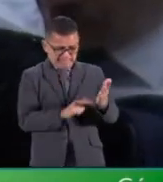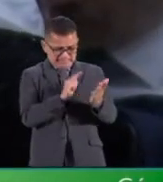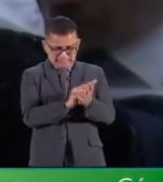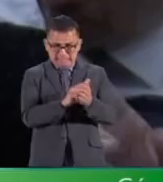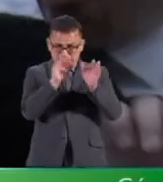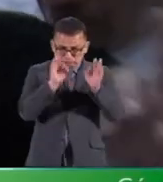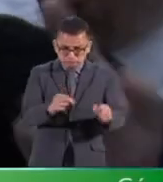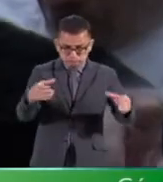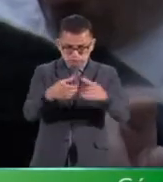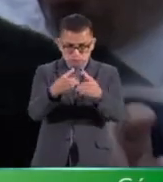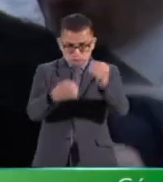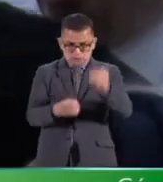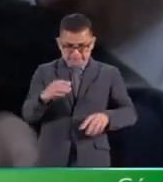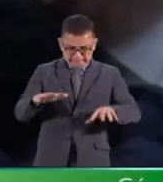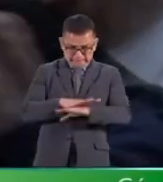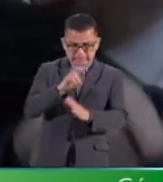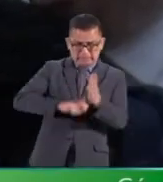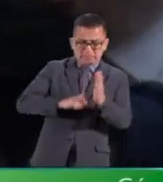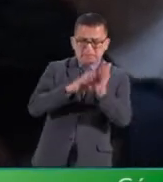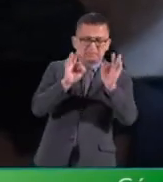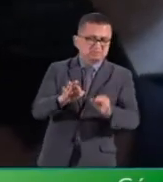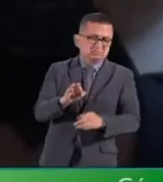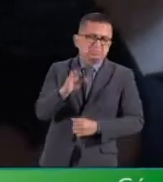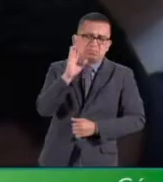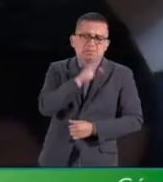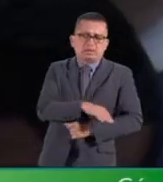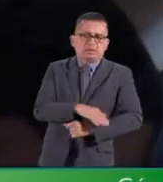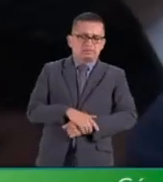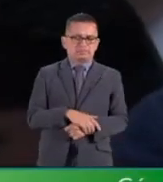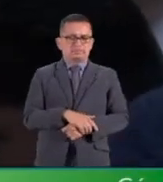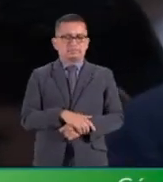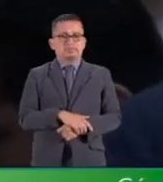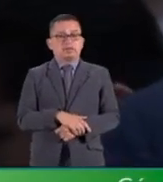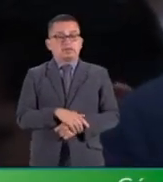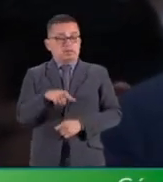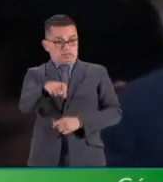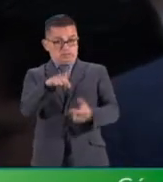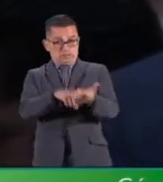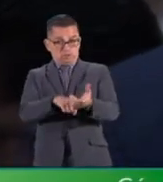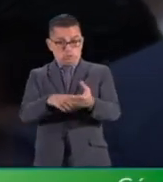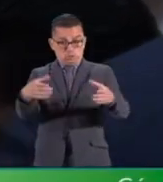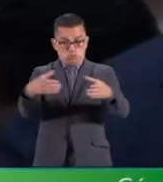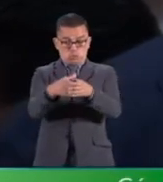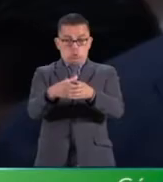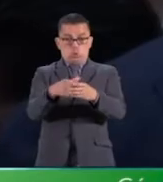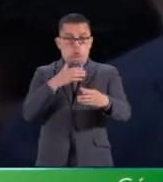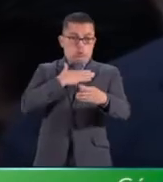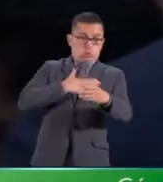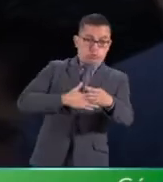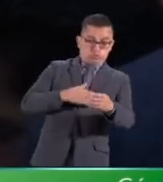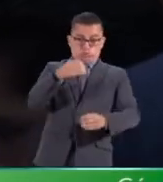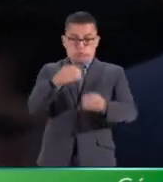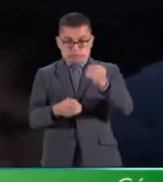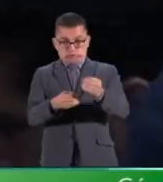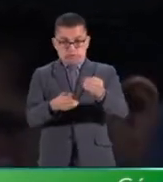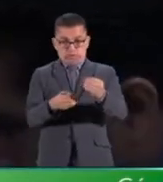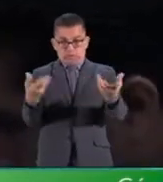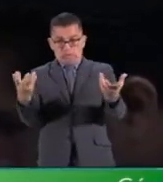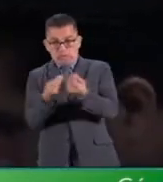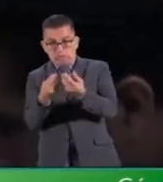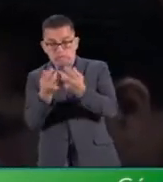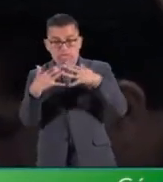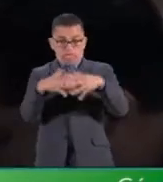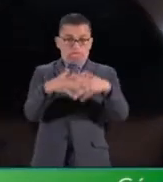porque la justicia no se imparte cuando se mezcla con más grilla. La justicia se mejora con propuestas